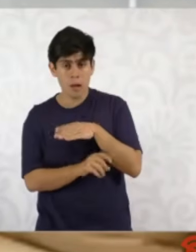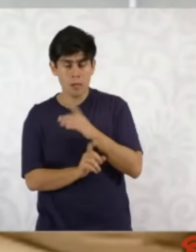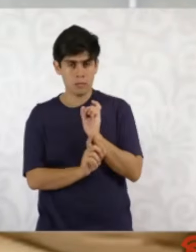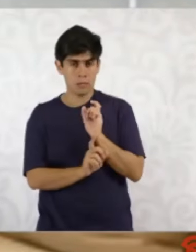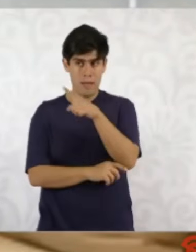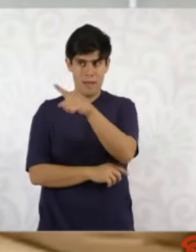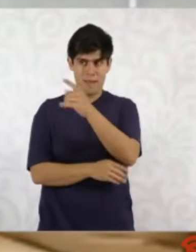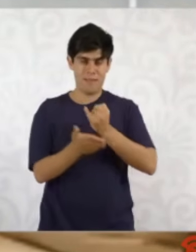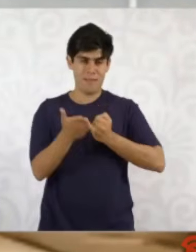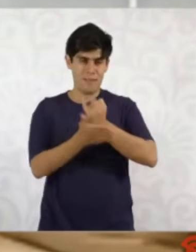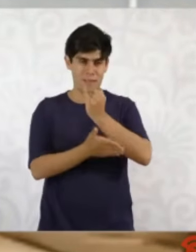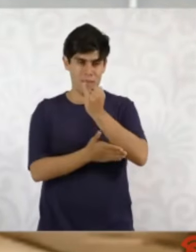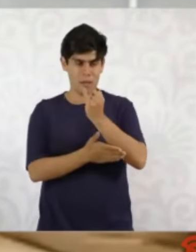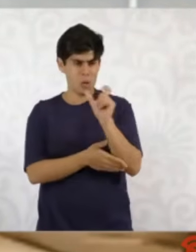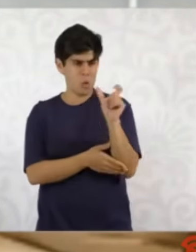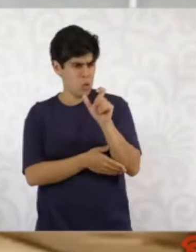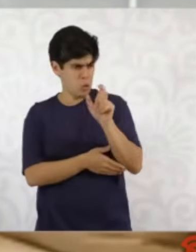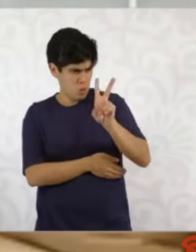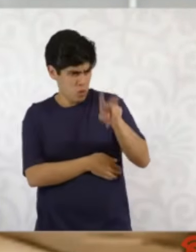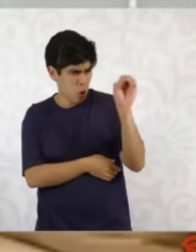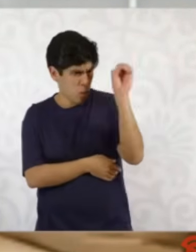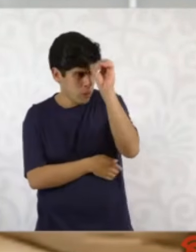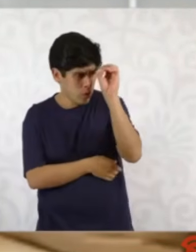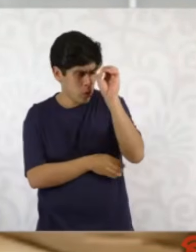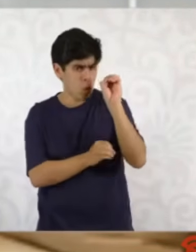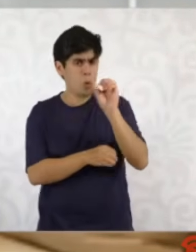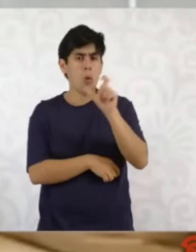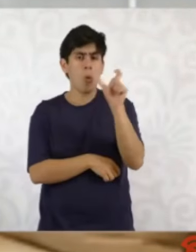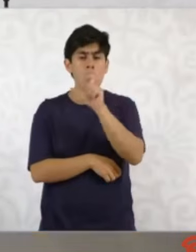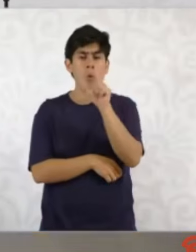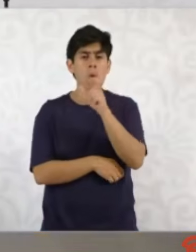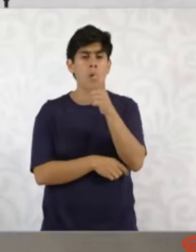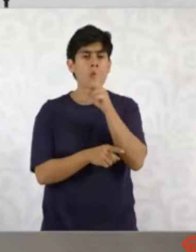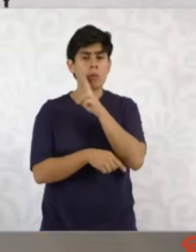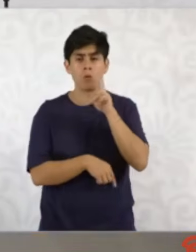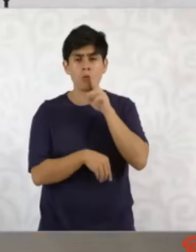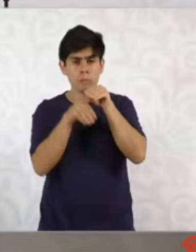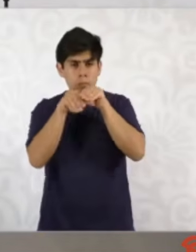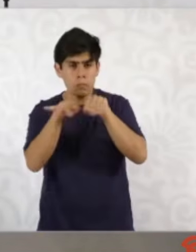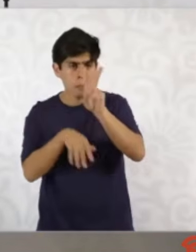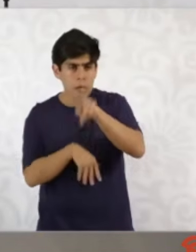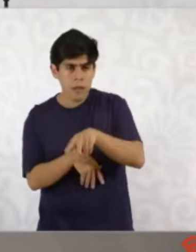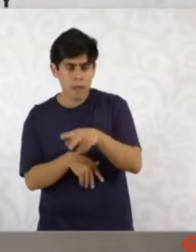una noticia. ¿Qué es esto? Esto es censura.